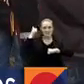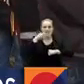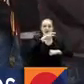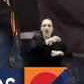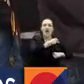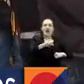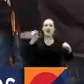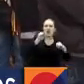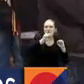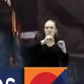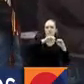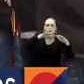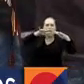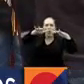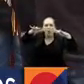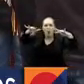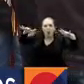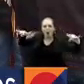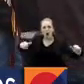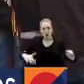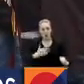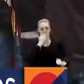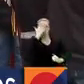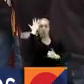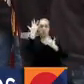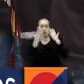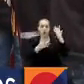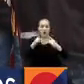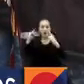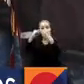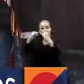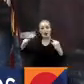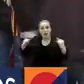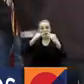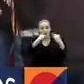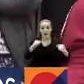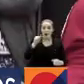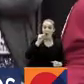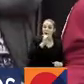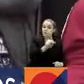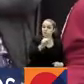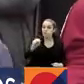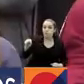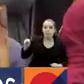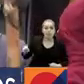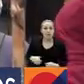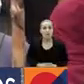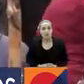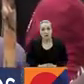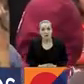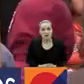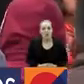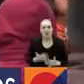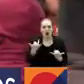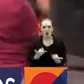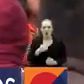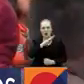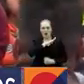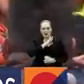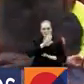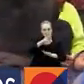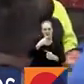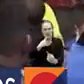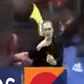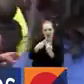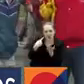Echaron Caranara donde está ubicado en campamento. El distrito señaló que analiza las opciones de diálogo y